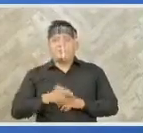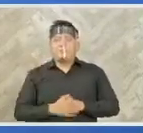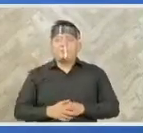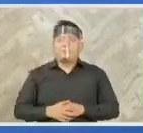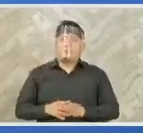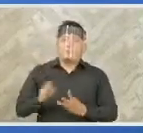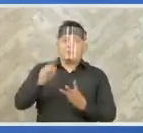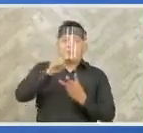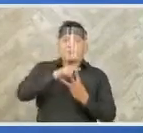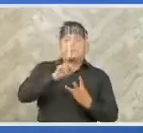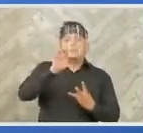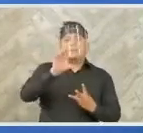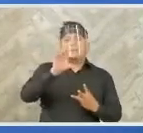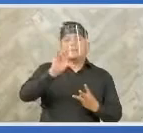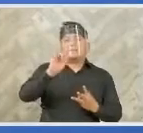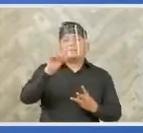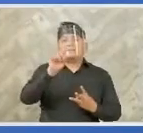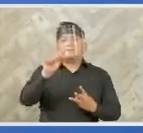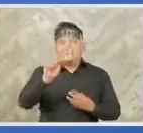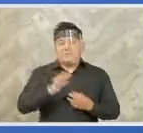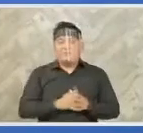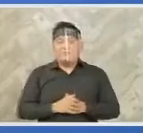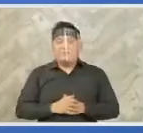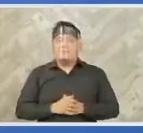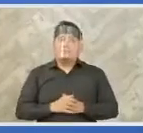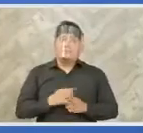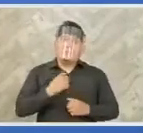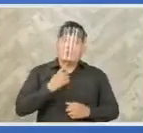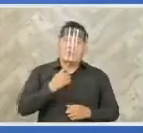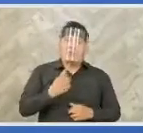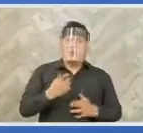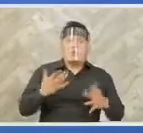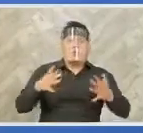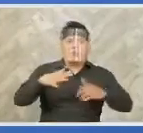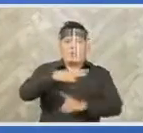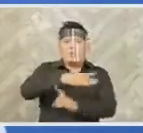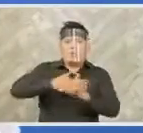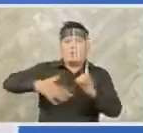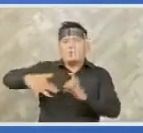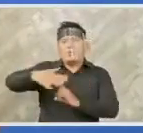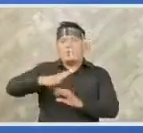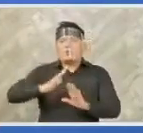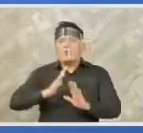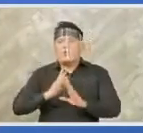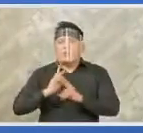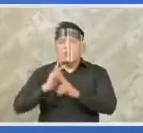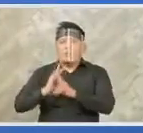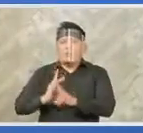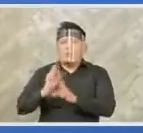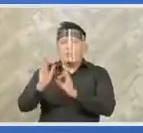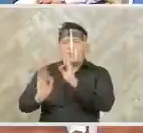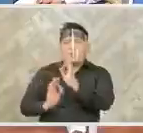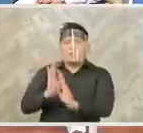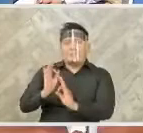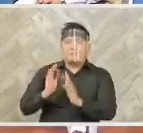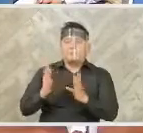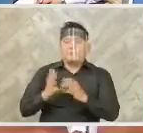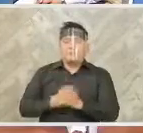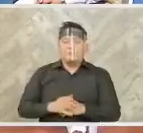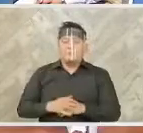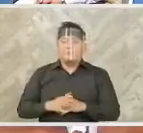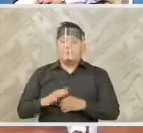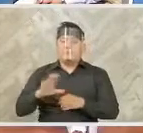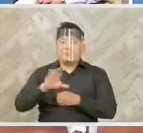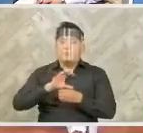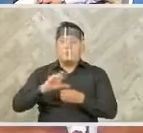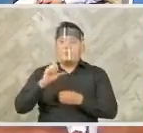Elisa, hay un elemento importante, y es que hablar de un entorno protector en el municipio en general implica